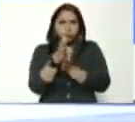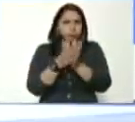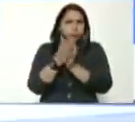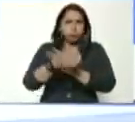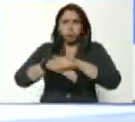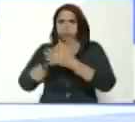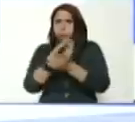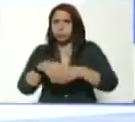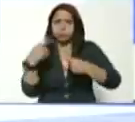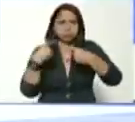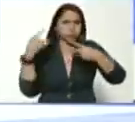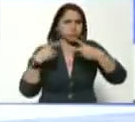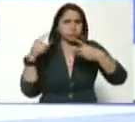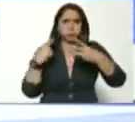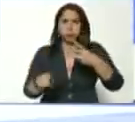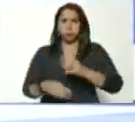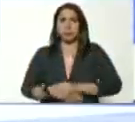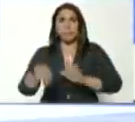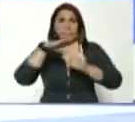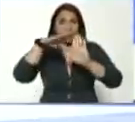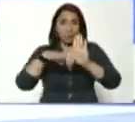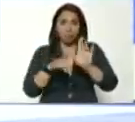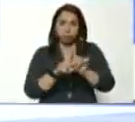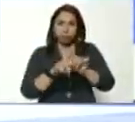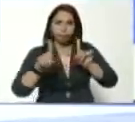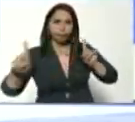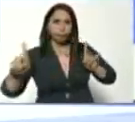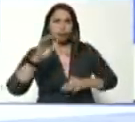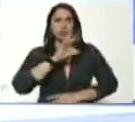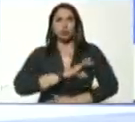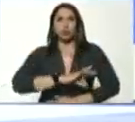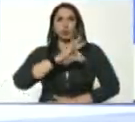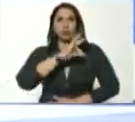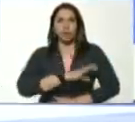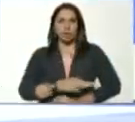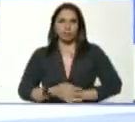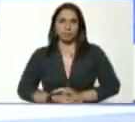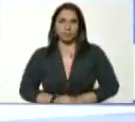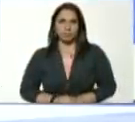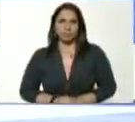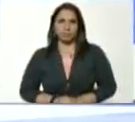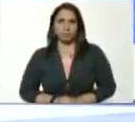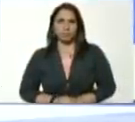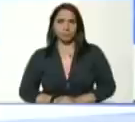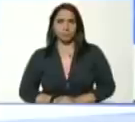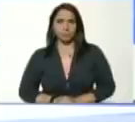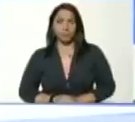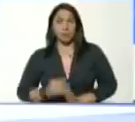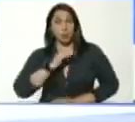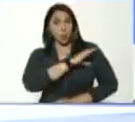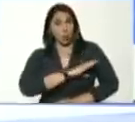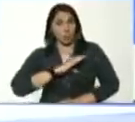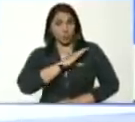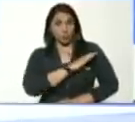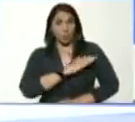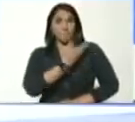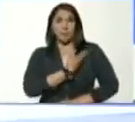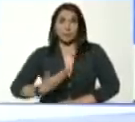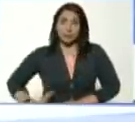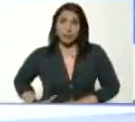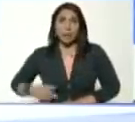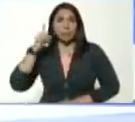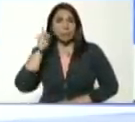manos, etcétera. Las medidas de distanciamiento social y que la Comisión Presidencial haga